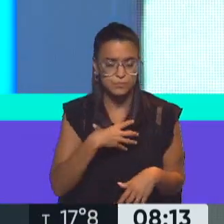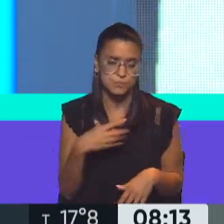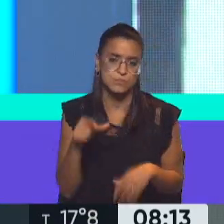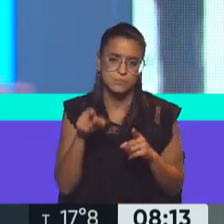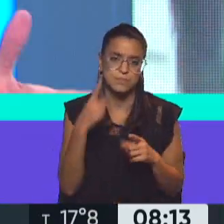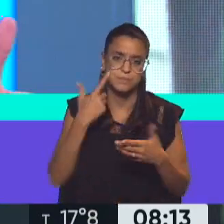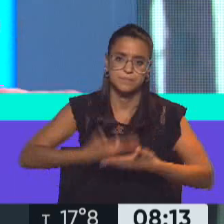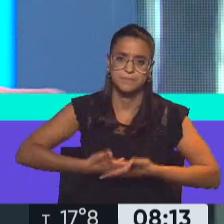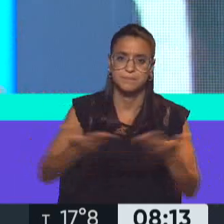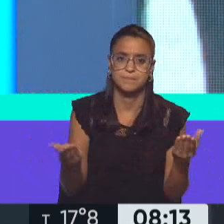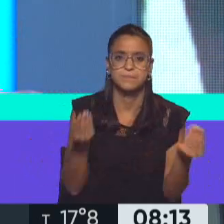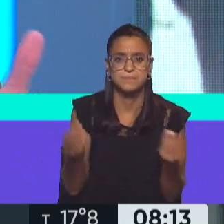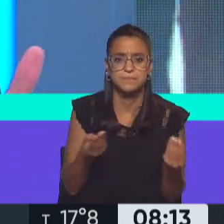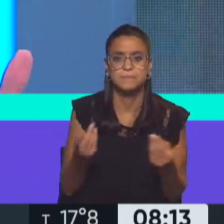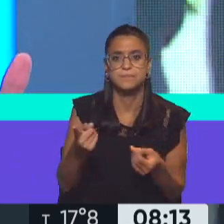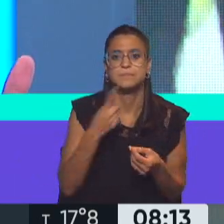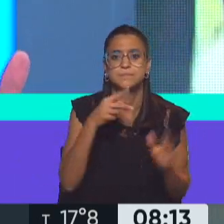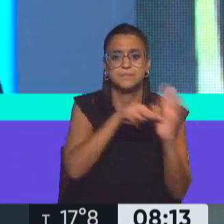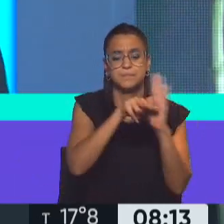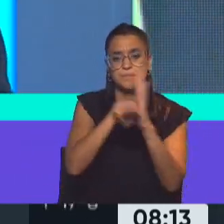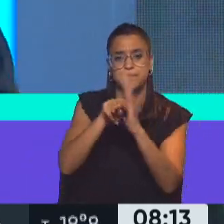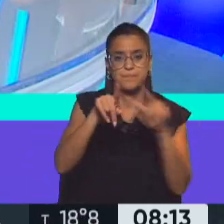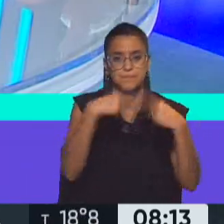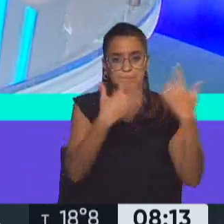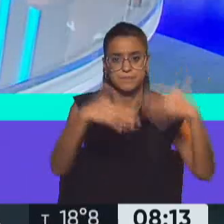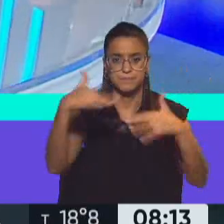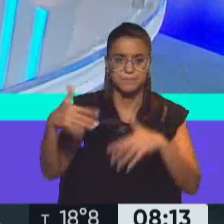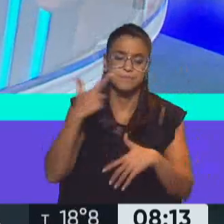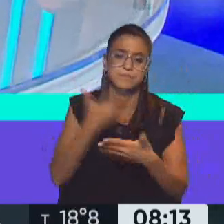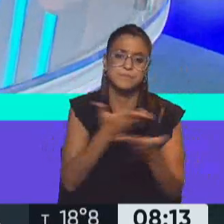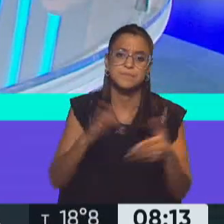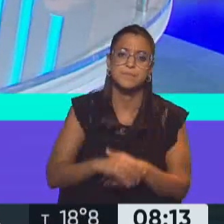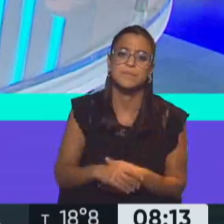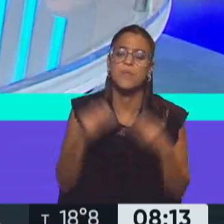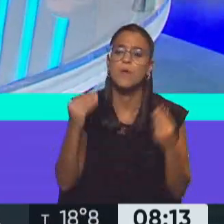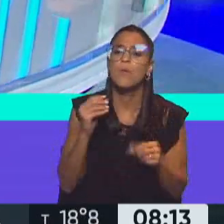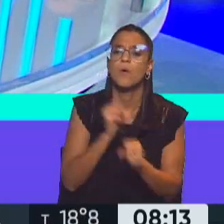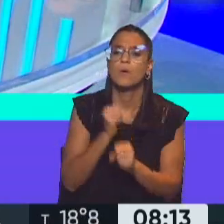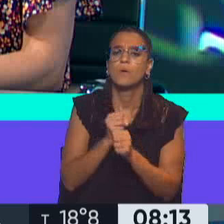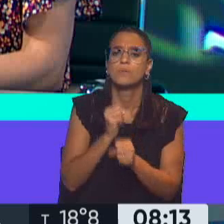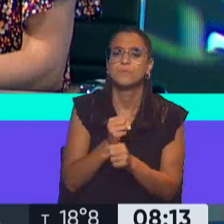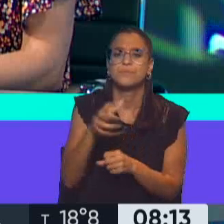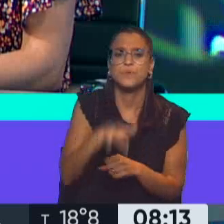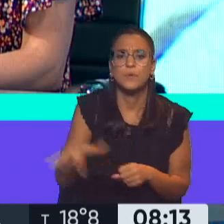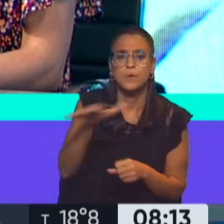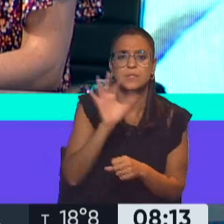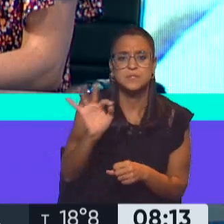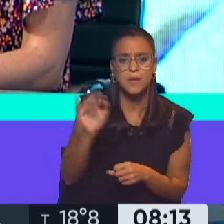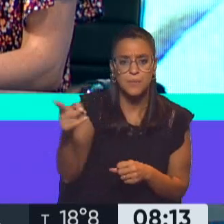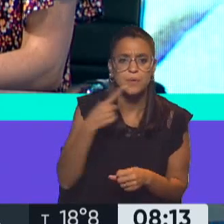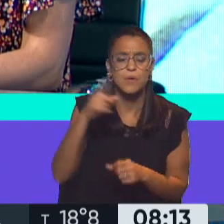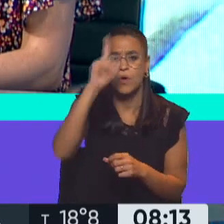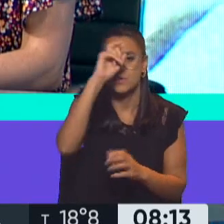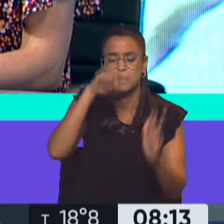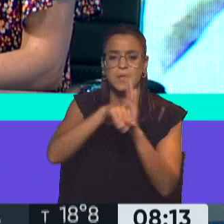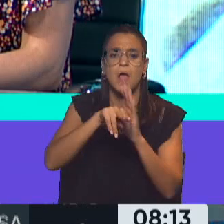estamos evidenciando en las camas de terapia, claramente. Sí, claro. Doctor, ¿cómo se está trabajando en un lugar que usted sabe mucho, como es el